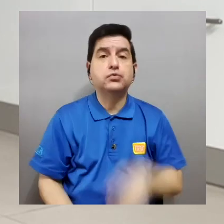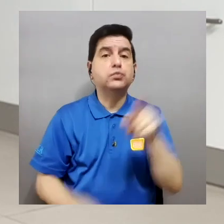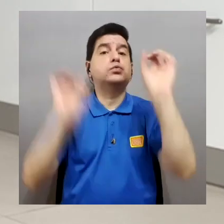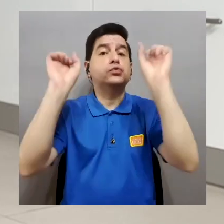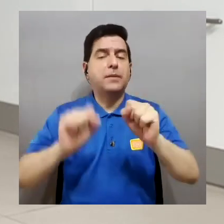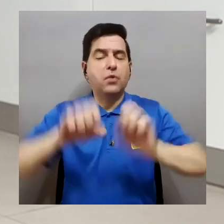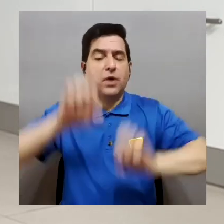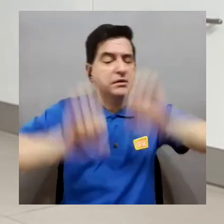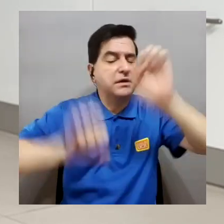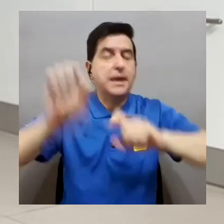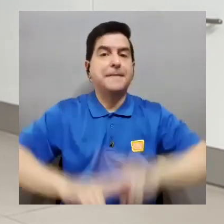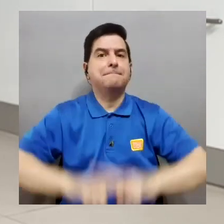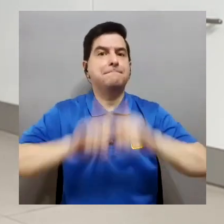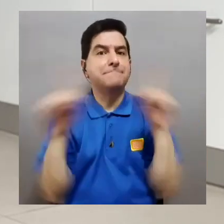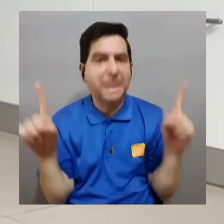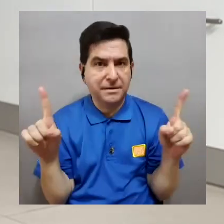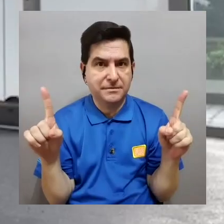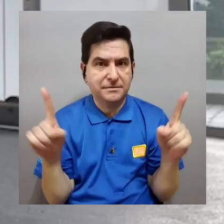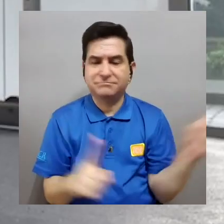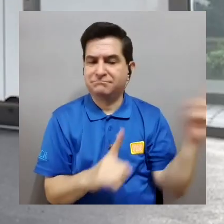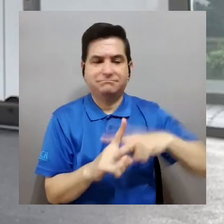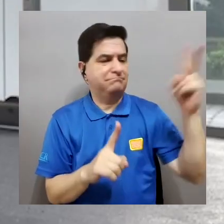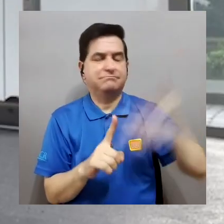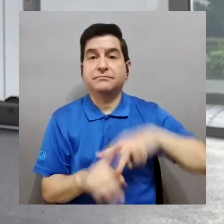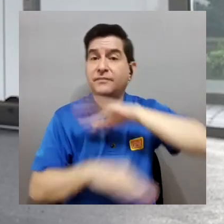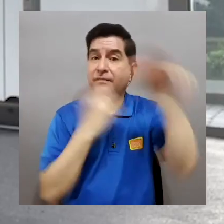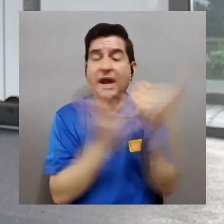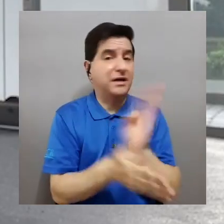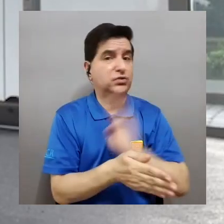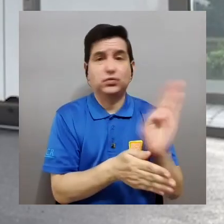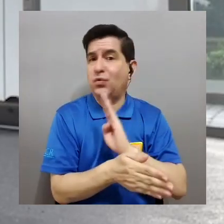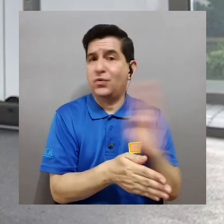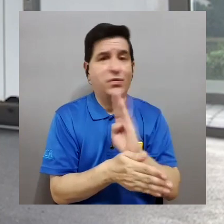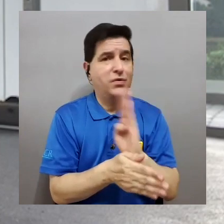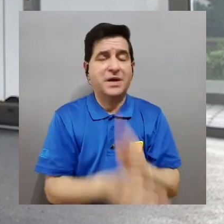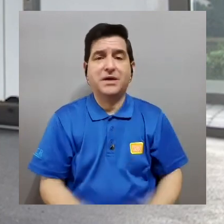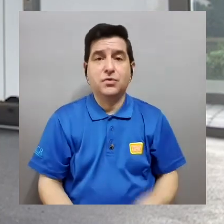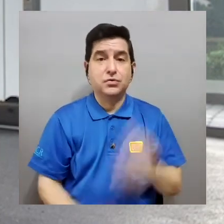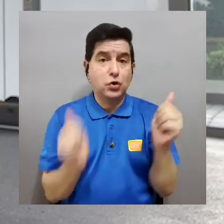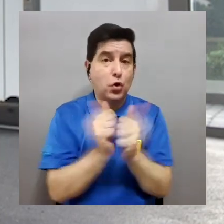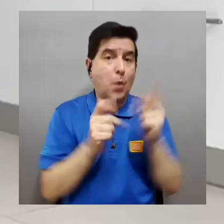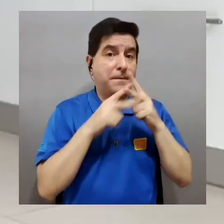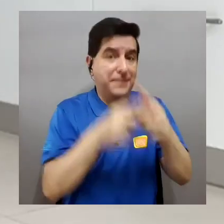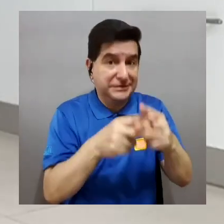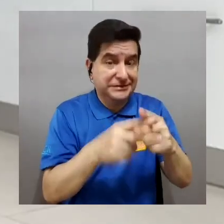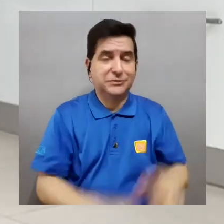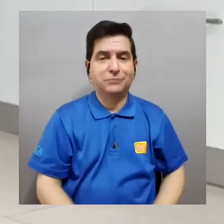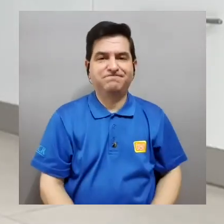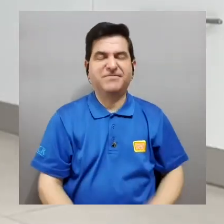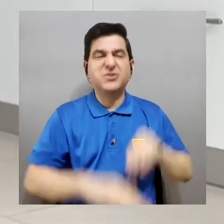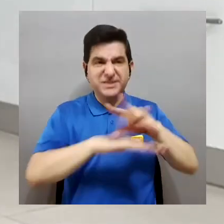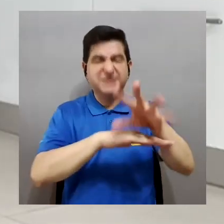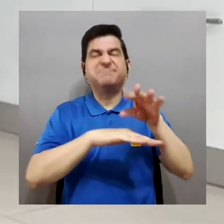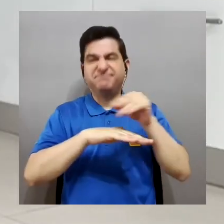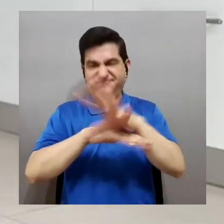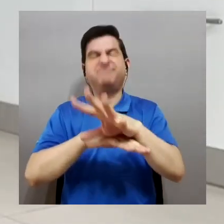donde podés valorarlo. Pero no aplicas para todos los bancos con un préstamo. Entonces